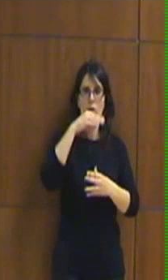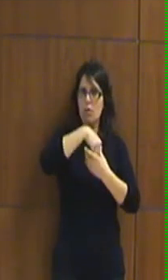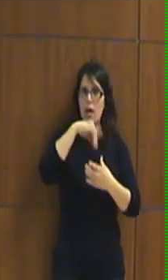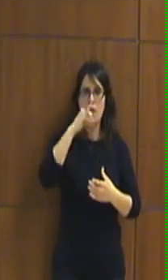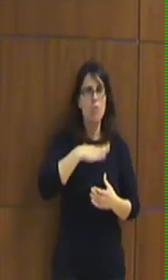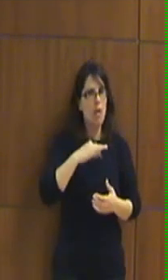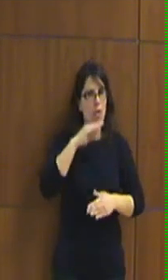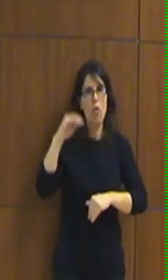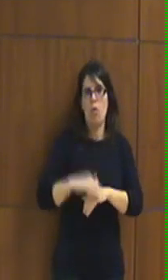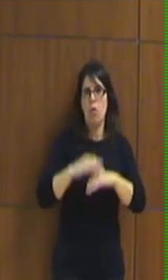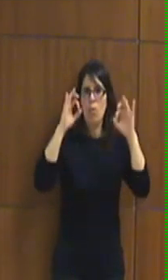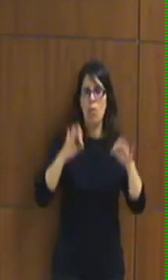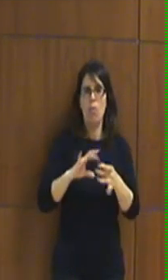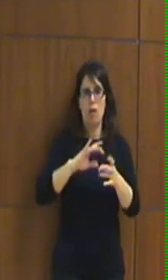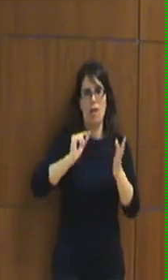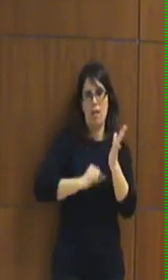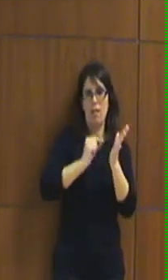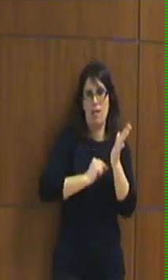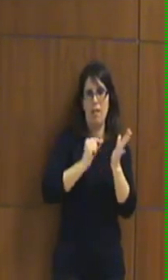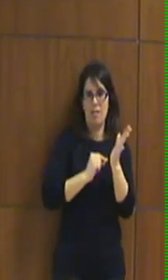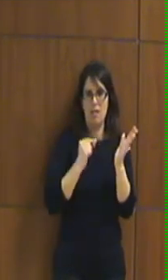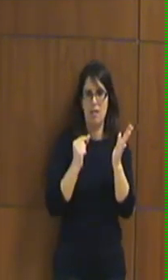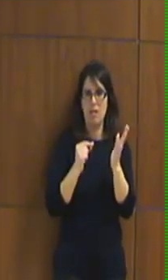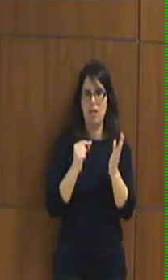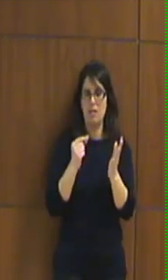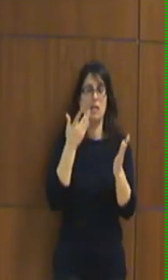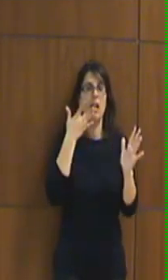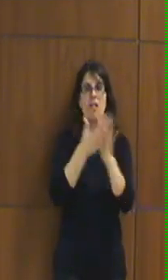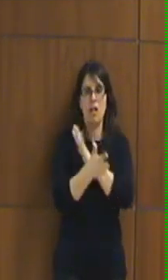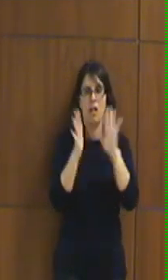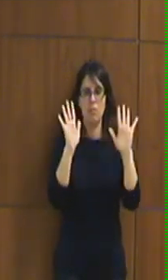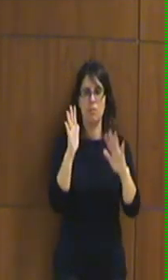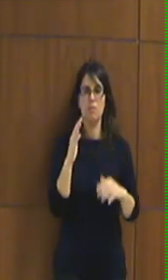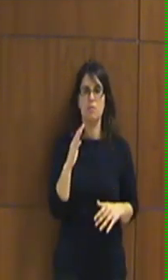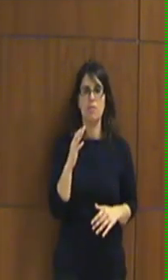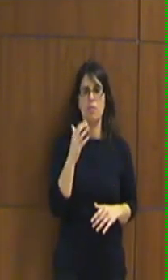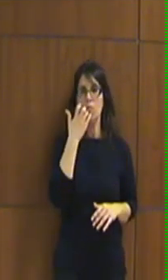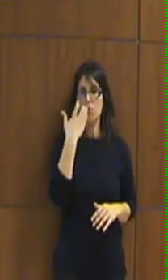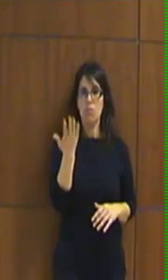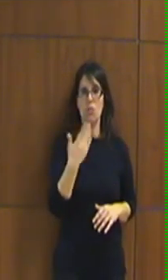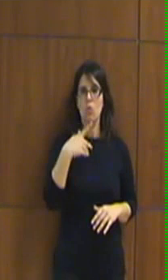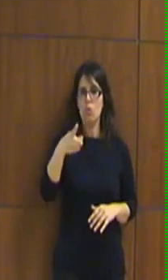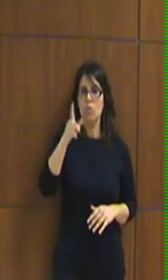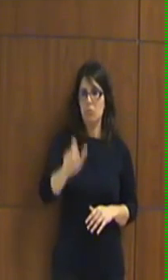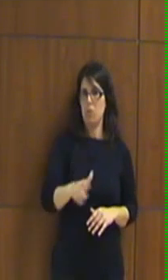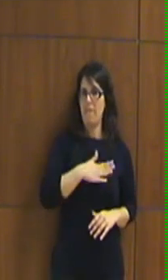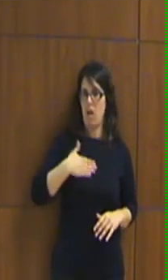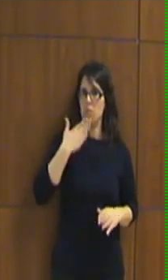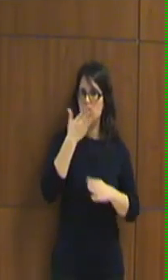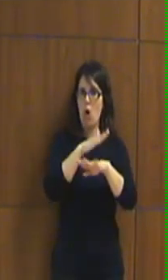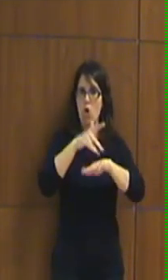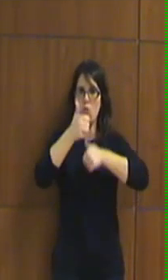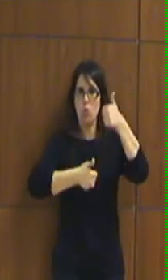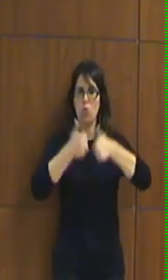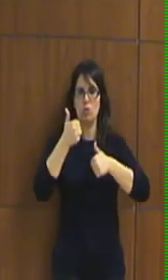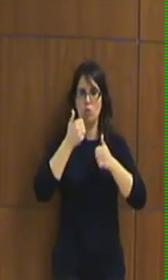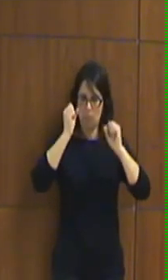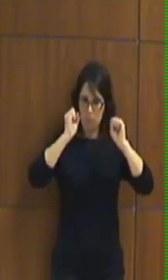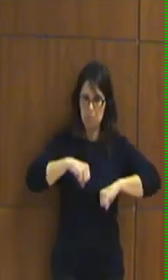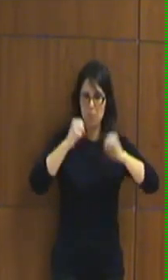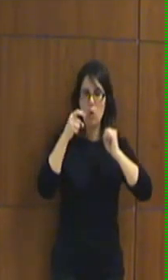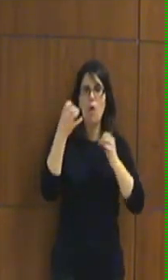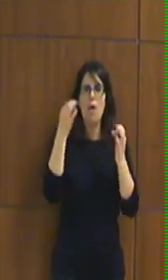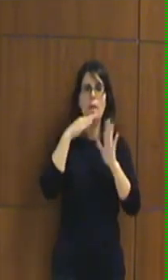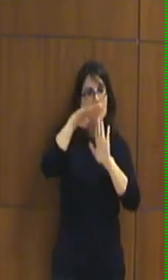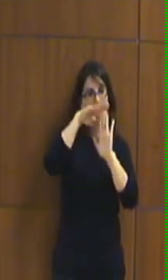cumplirla, o por lo menos para apoyar. Y es decir, mire usted, si usted quiere presentarse a este concurso, tendrá que cumplir